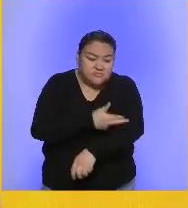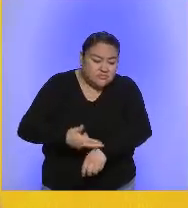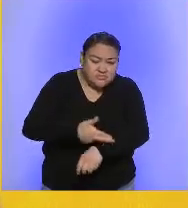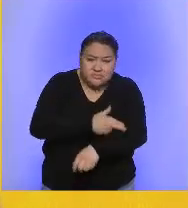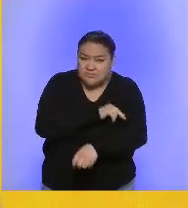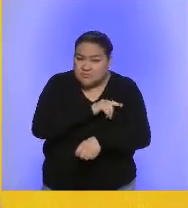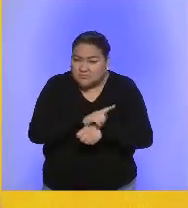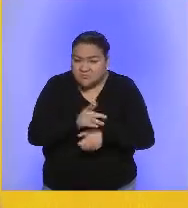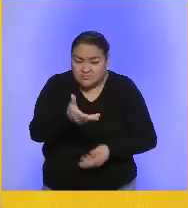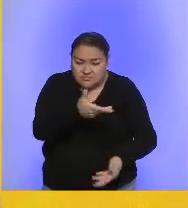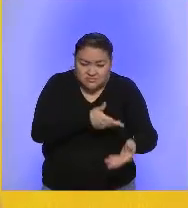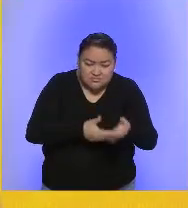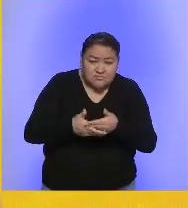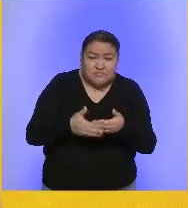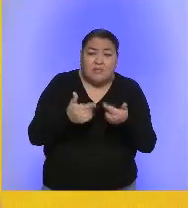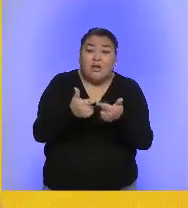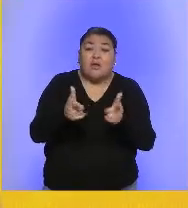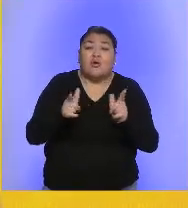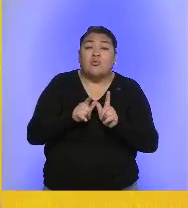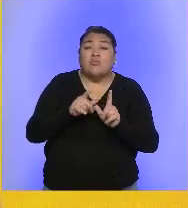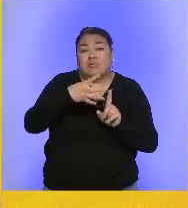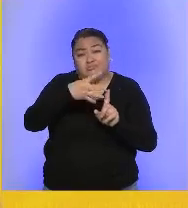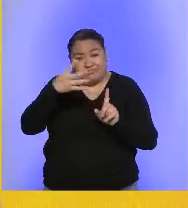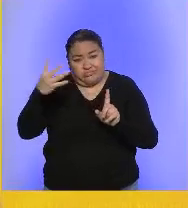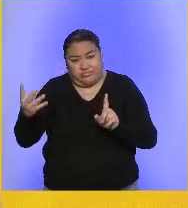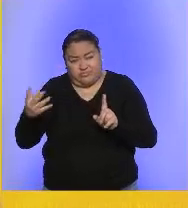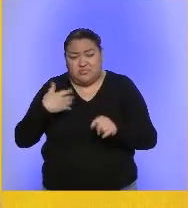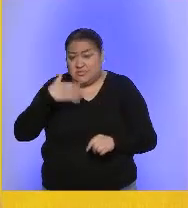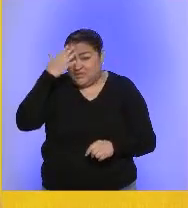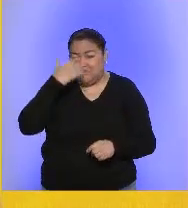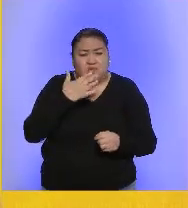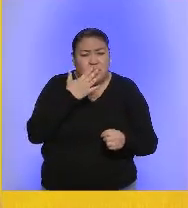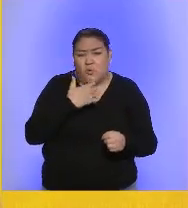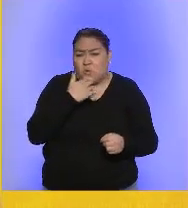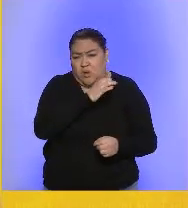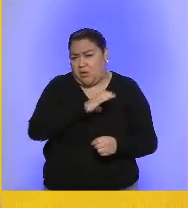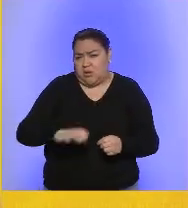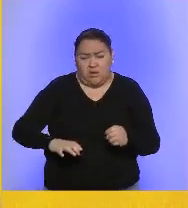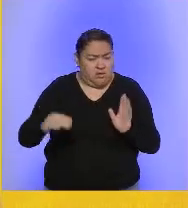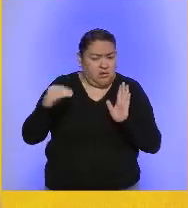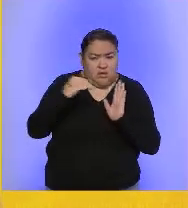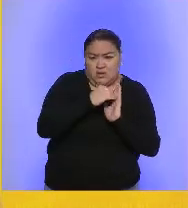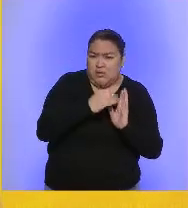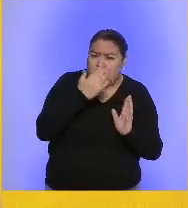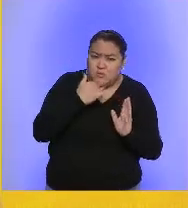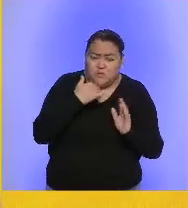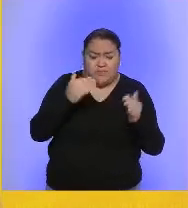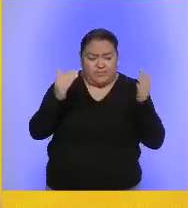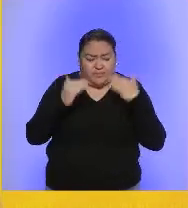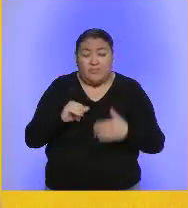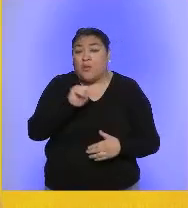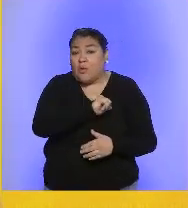No tuvimos seguir trabajando en la implementación de medidas encaminadas a